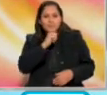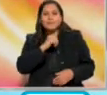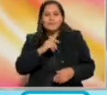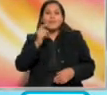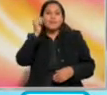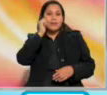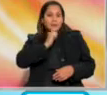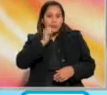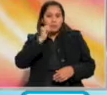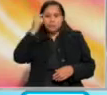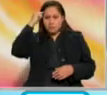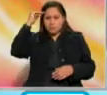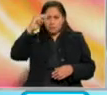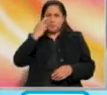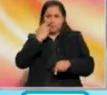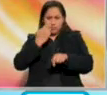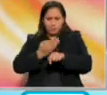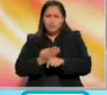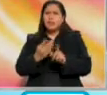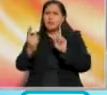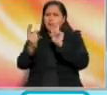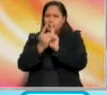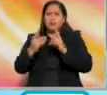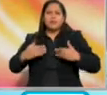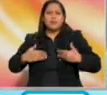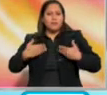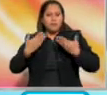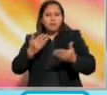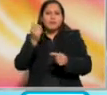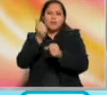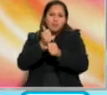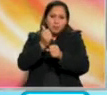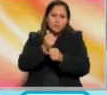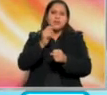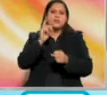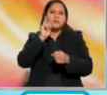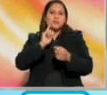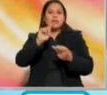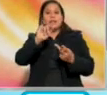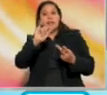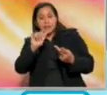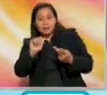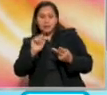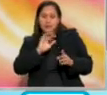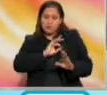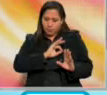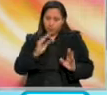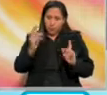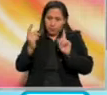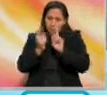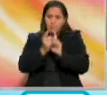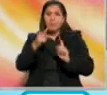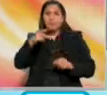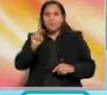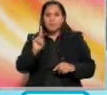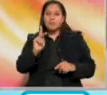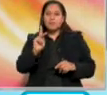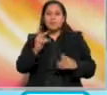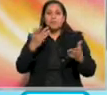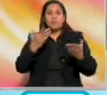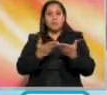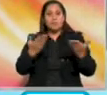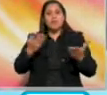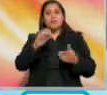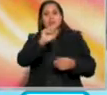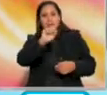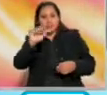Siempre puede haber un adulto responsable en que se puede tener confianza, que puede ser la abuela, la tía, pero también, bueno, encontremos afortunadamente hoy en los